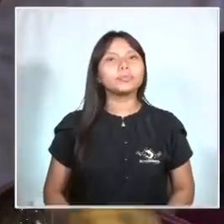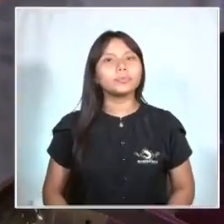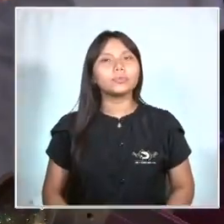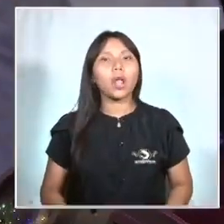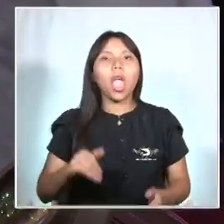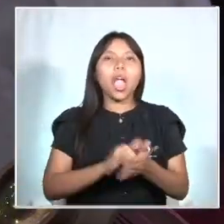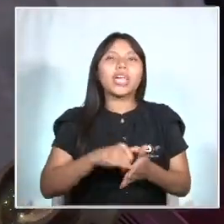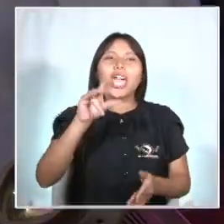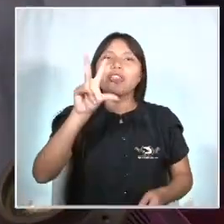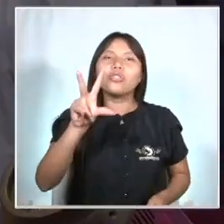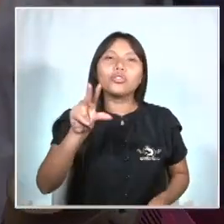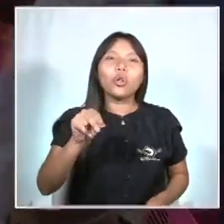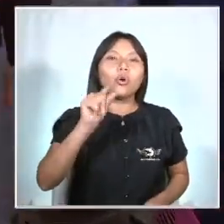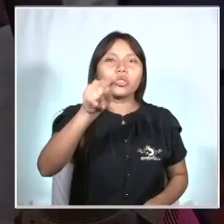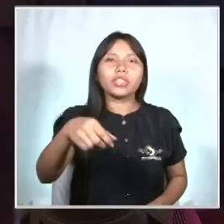que no te ha soltado,